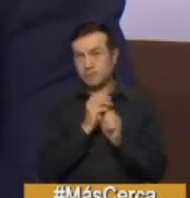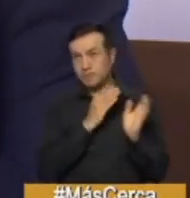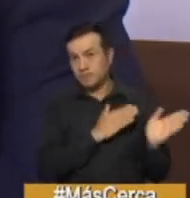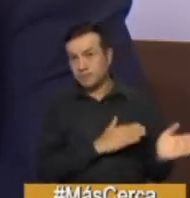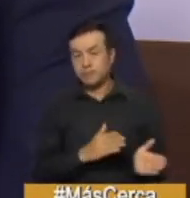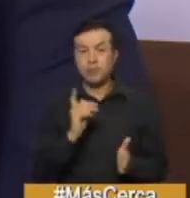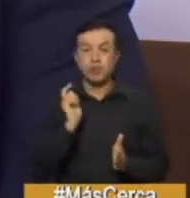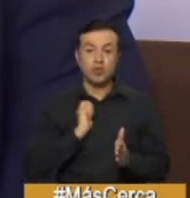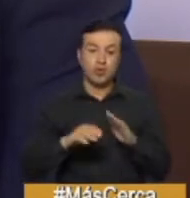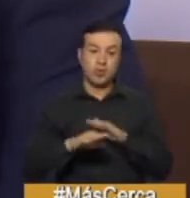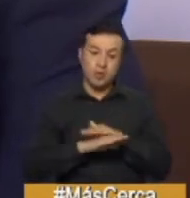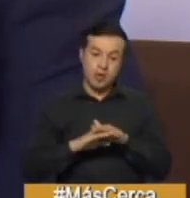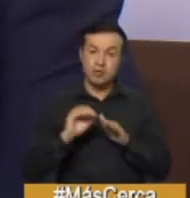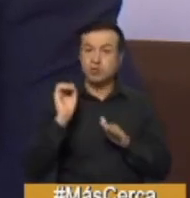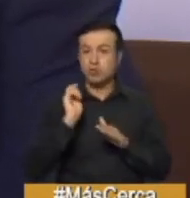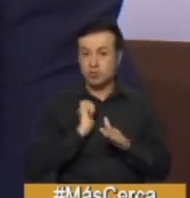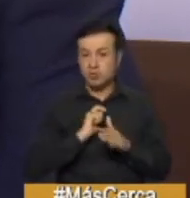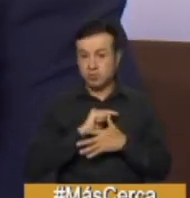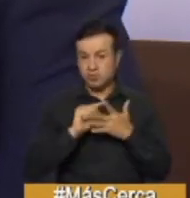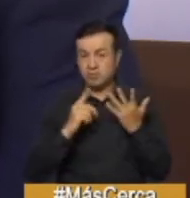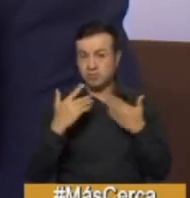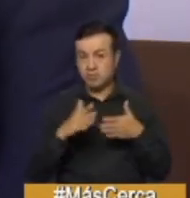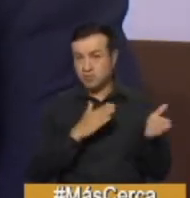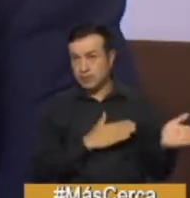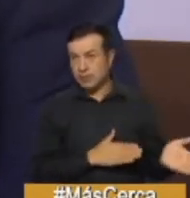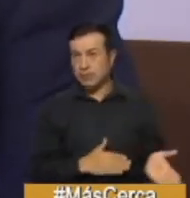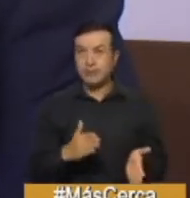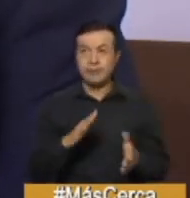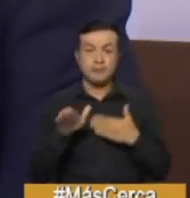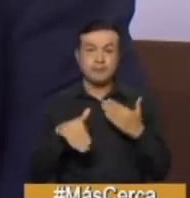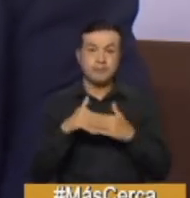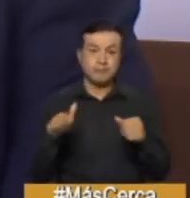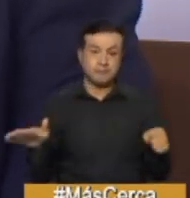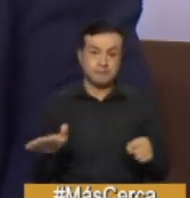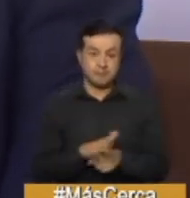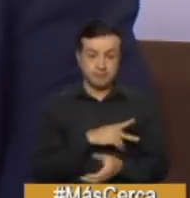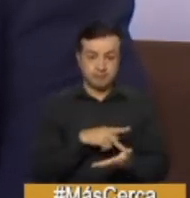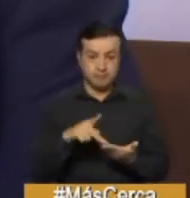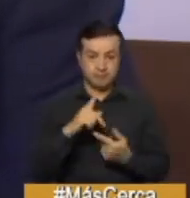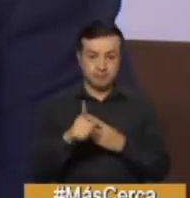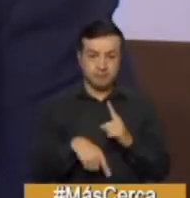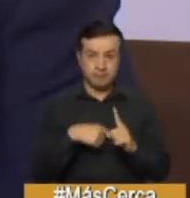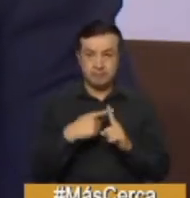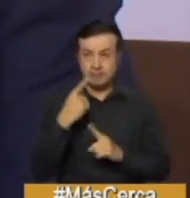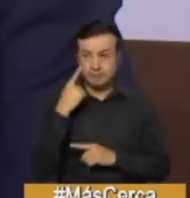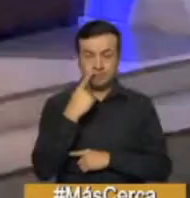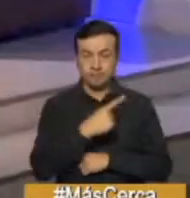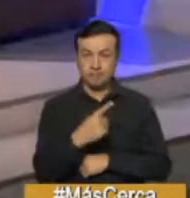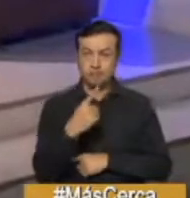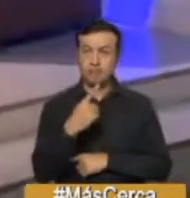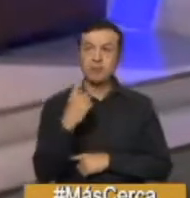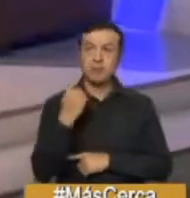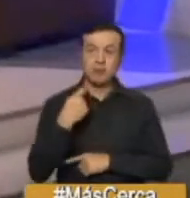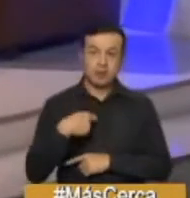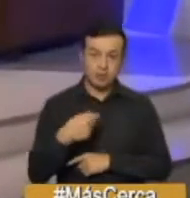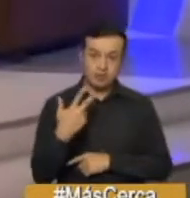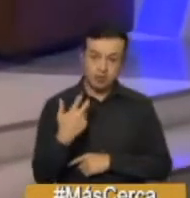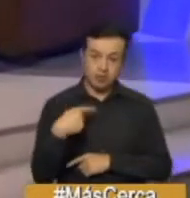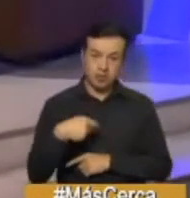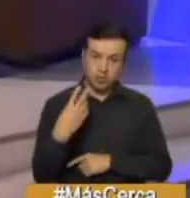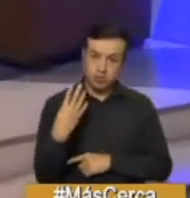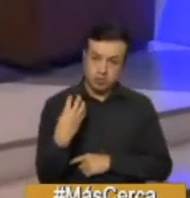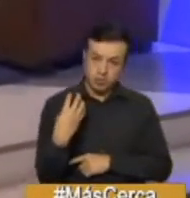lo menos al salario básico o acorde al salario que esté establecido que se cumpla con el pago de las remuneraciones adicionales como son la decimotercera y decimocuarta